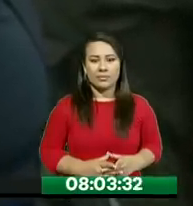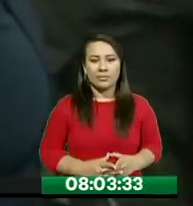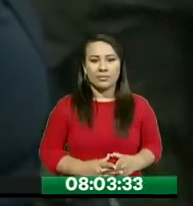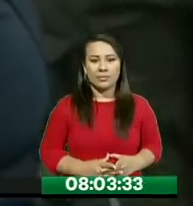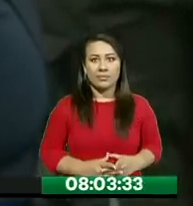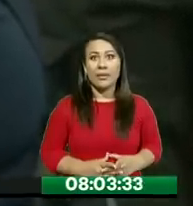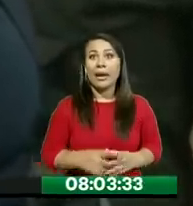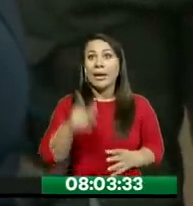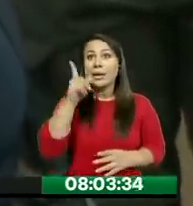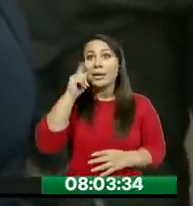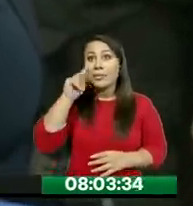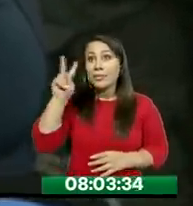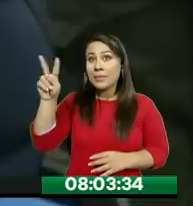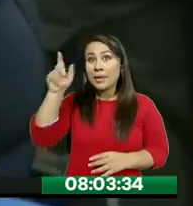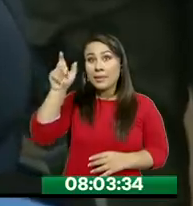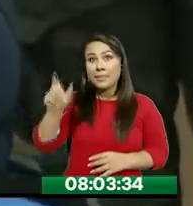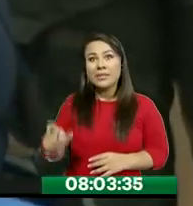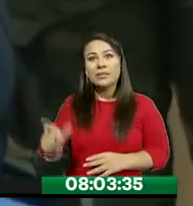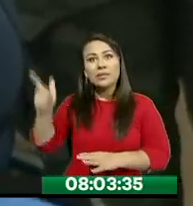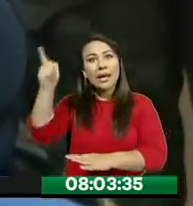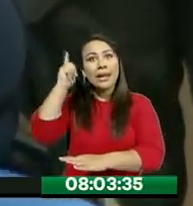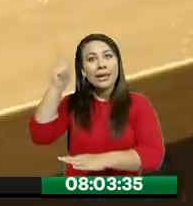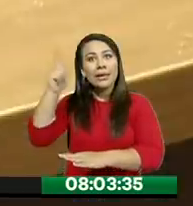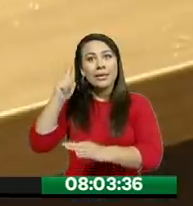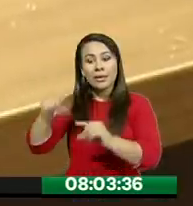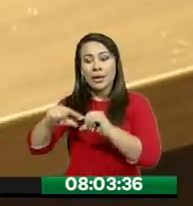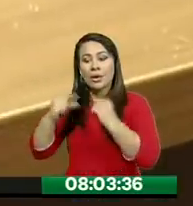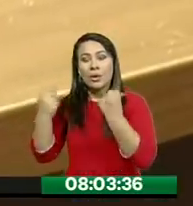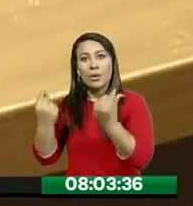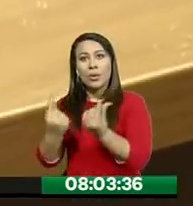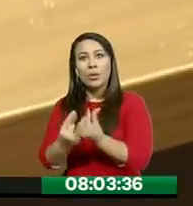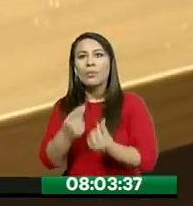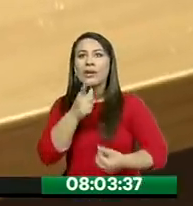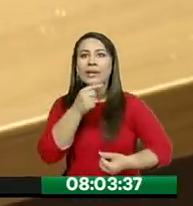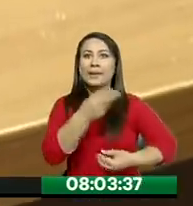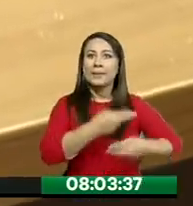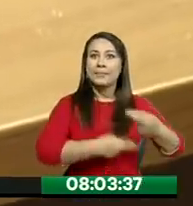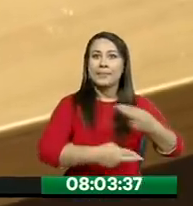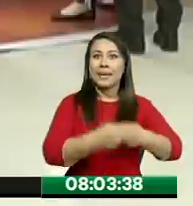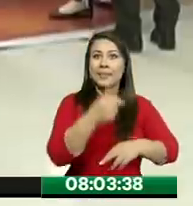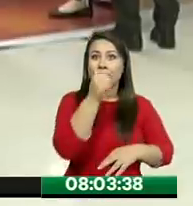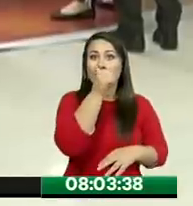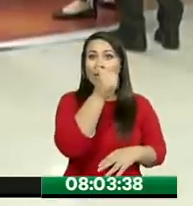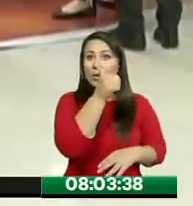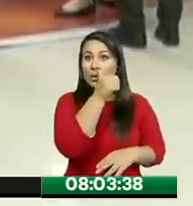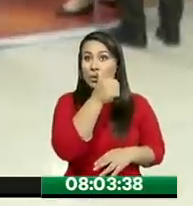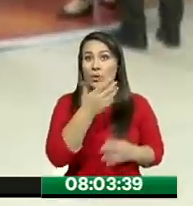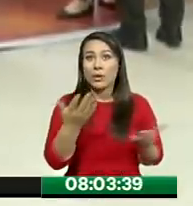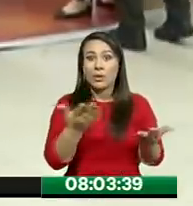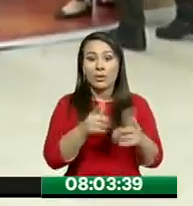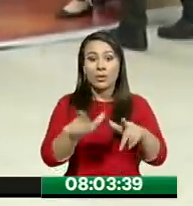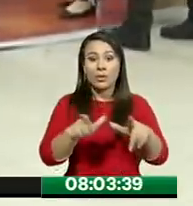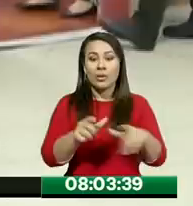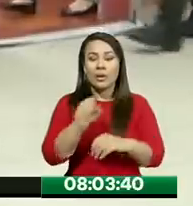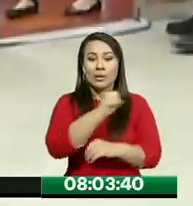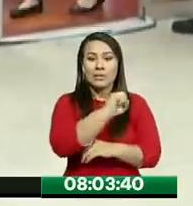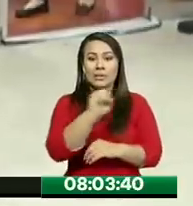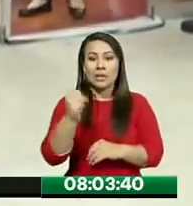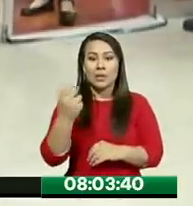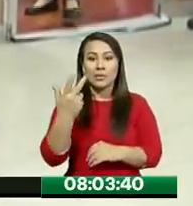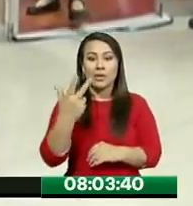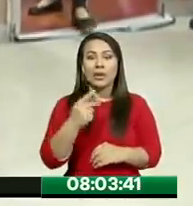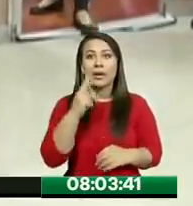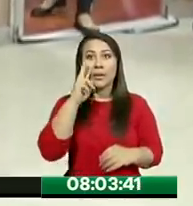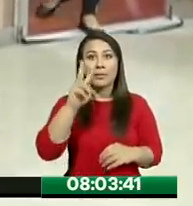Se trata de una supuesta cabecilla de una banda de microtraficantes de droga que operaba en Sauces 3, en